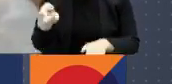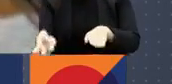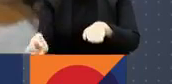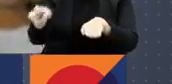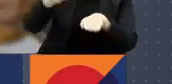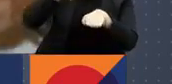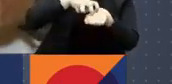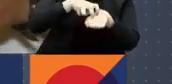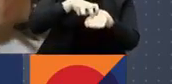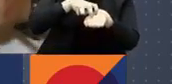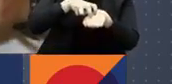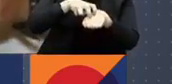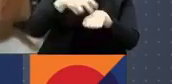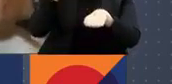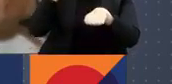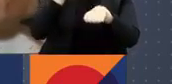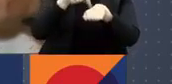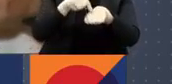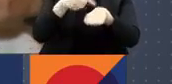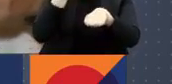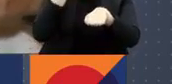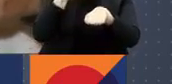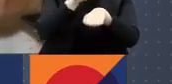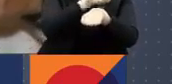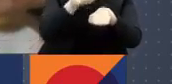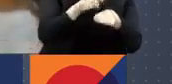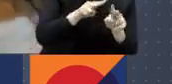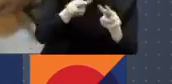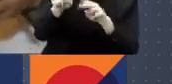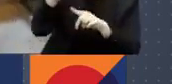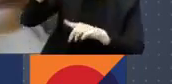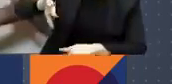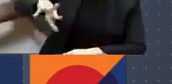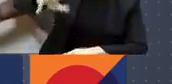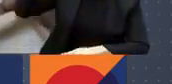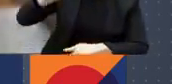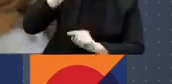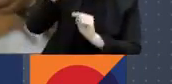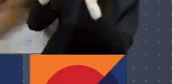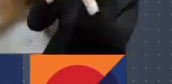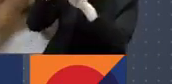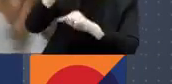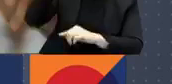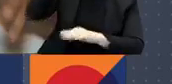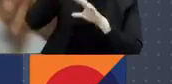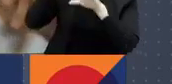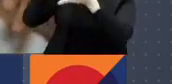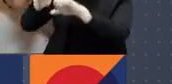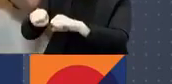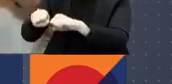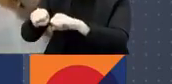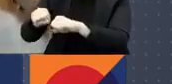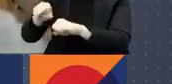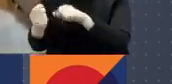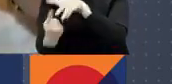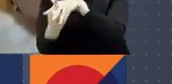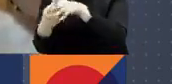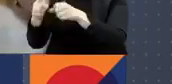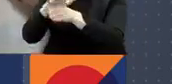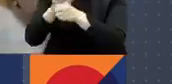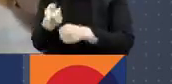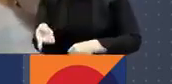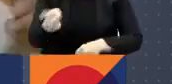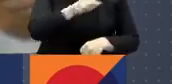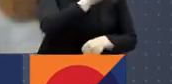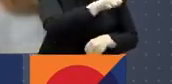masivo, acusado de robar las pertenencias de alguno de los pasajeros. También del cierre temporal de algunos establecimientos que no han venido acatando